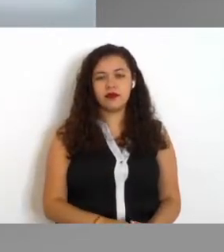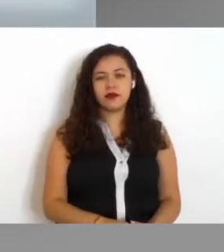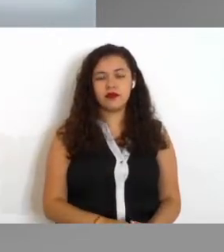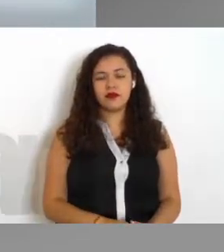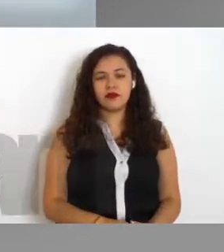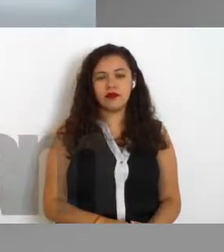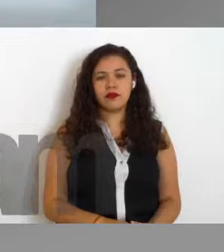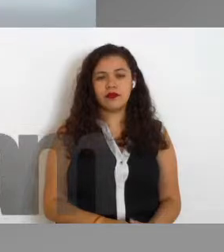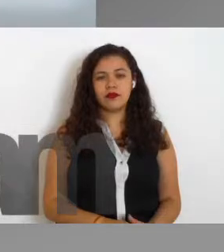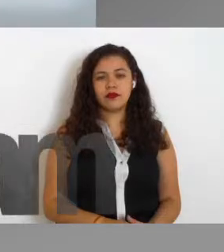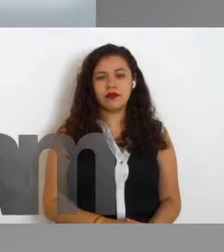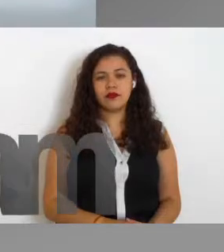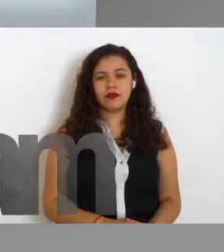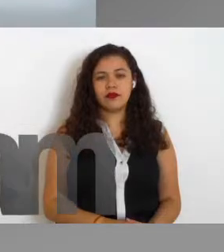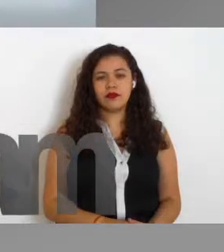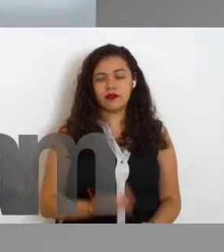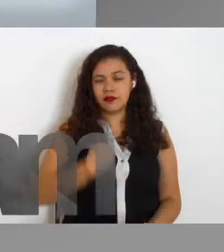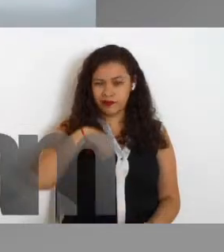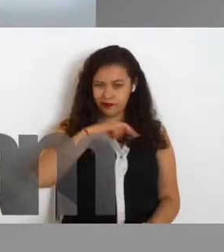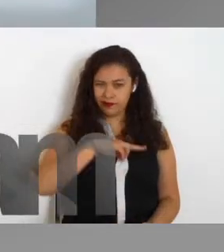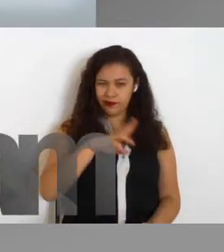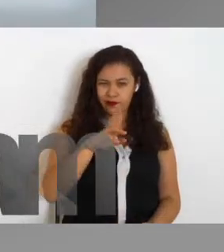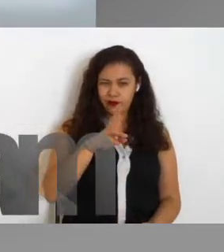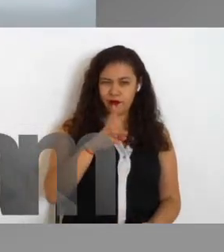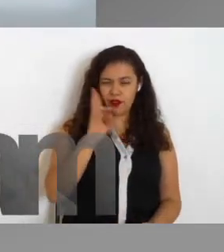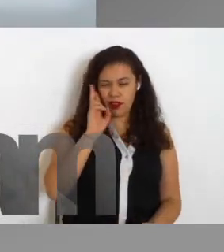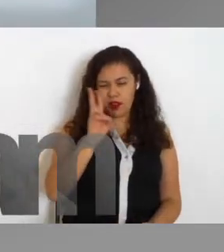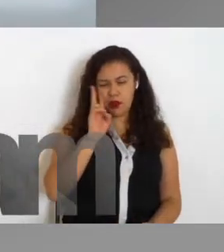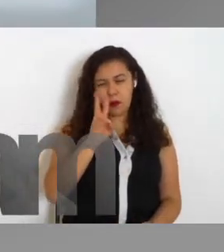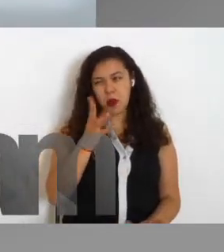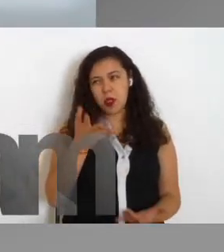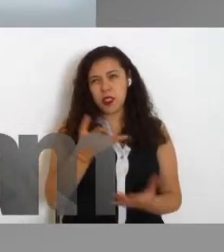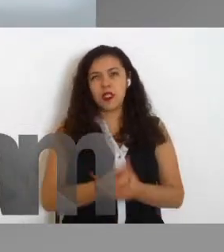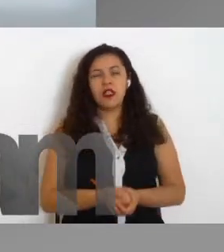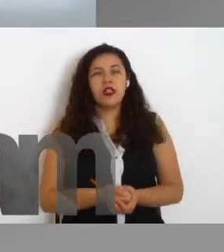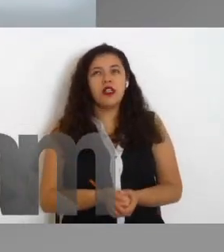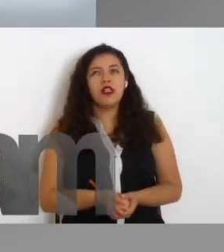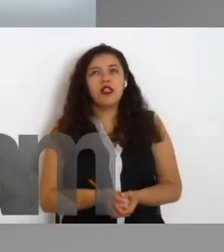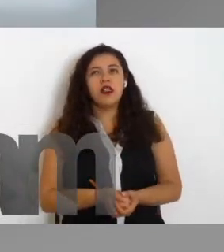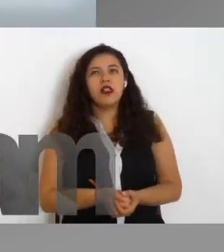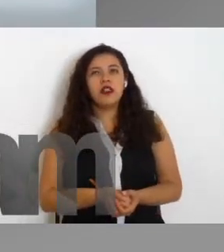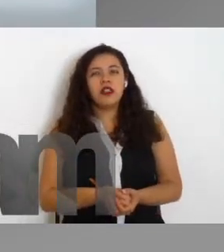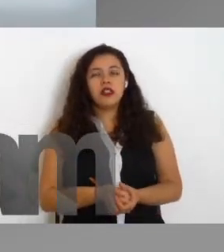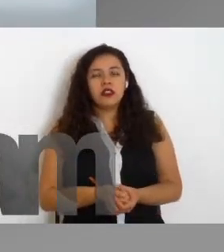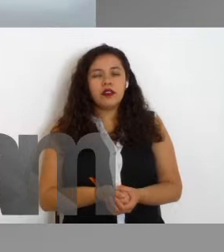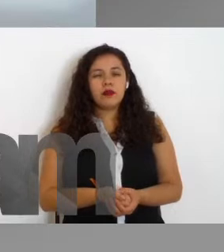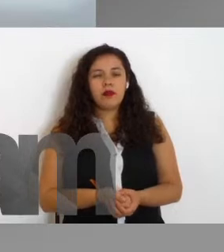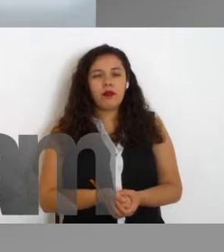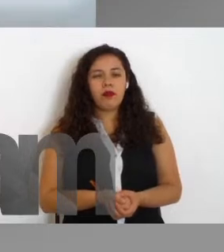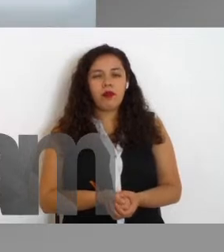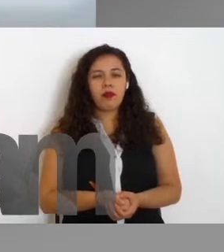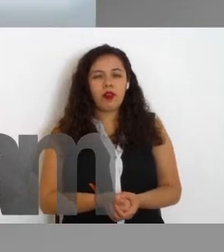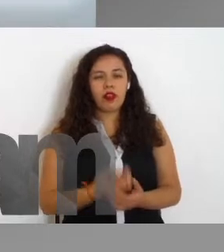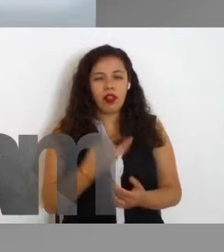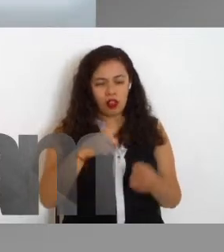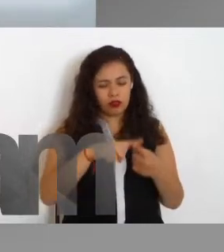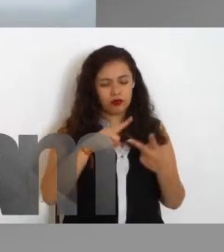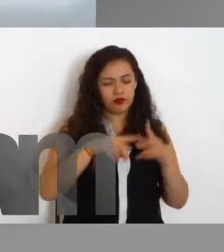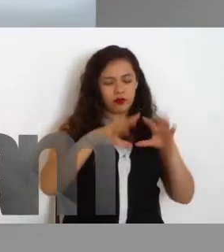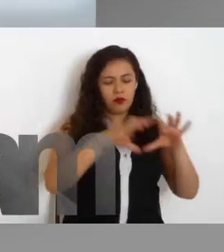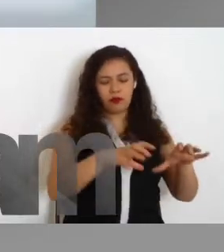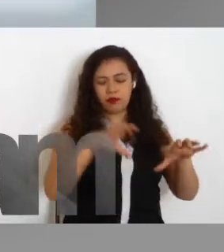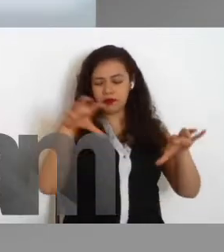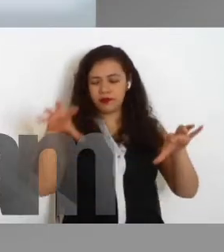es, digamos, el considerar a estos dos ámbitos y esta